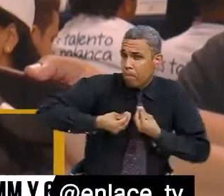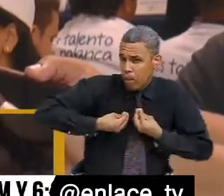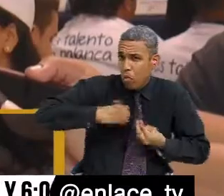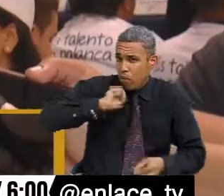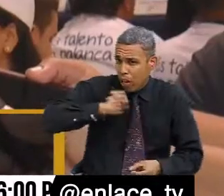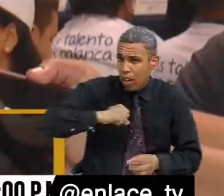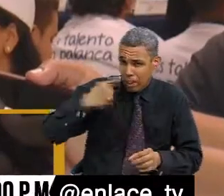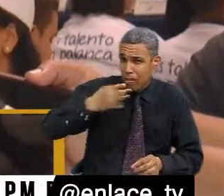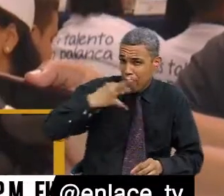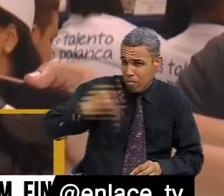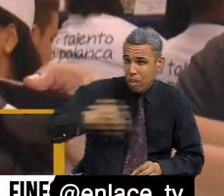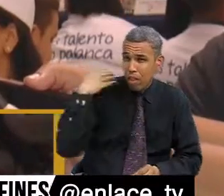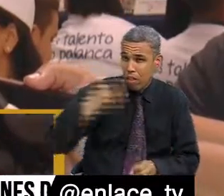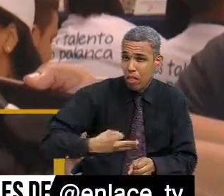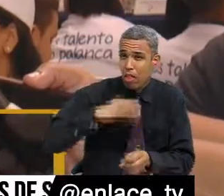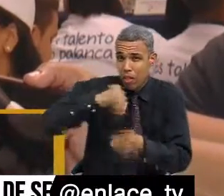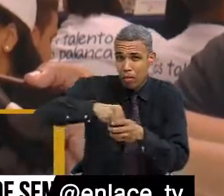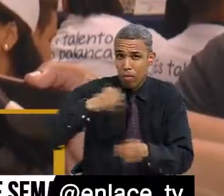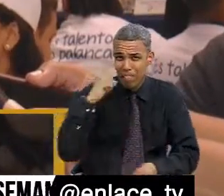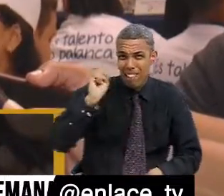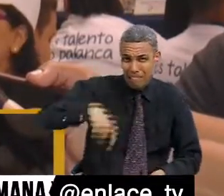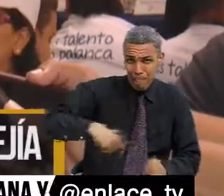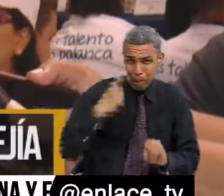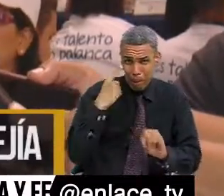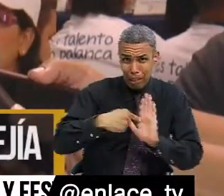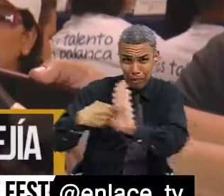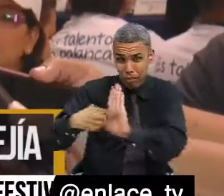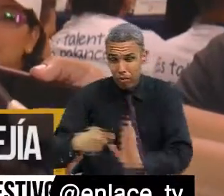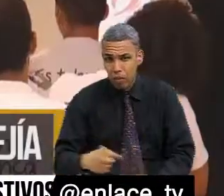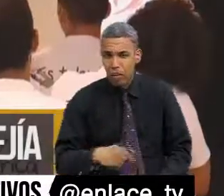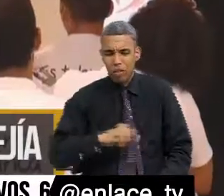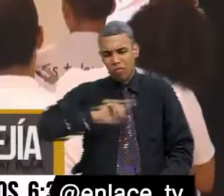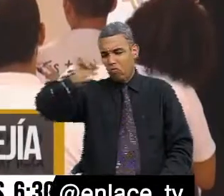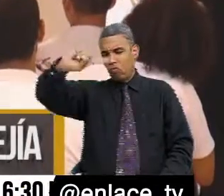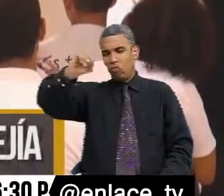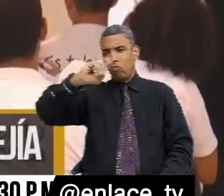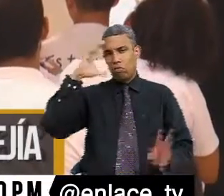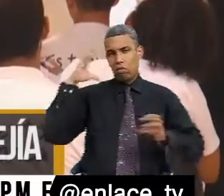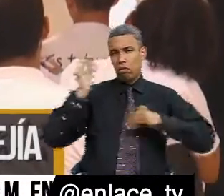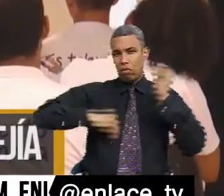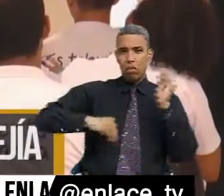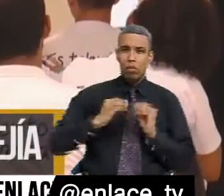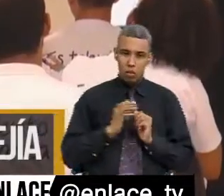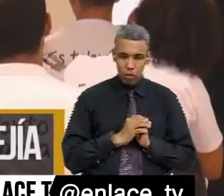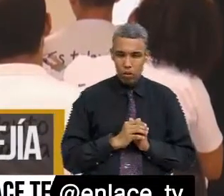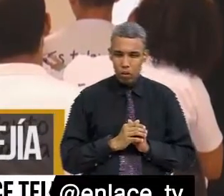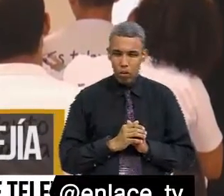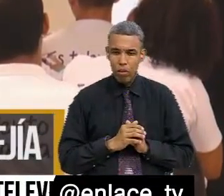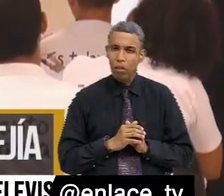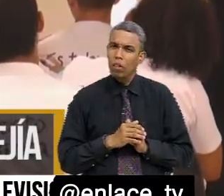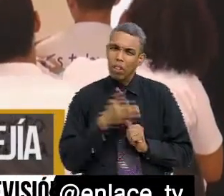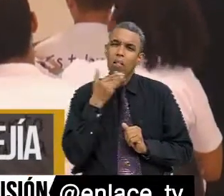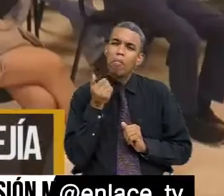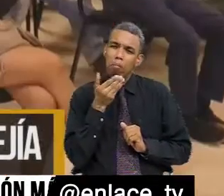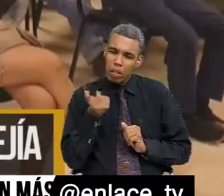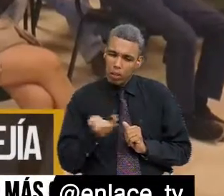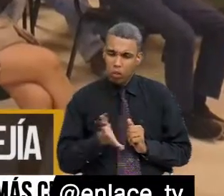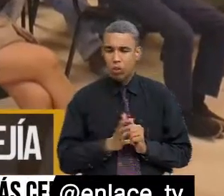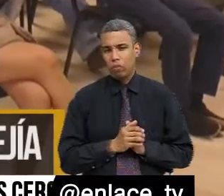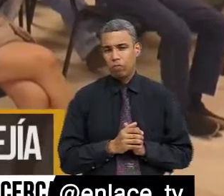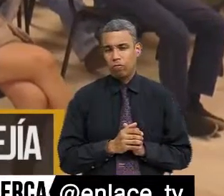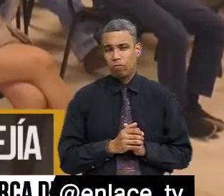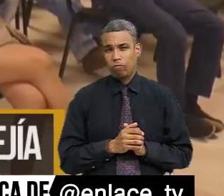combatir la intermediación ilegal del empleo en Barranca Bermeja. Queremos hacer un pacto por las buenas prácticas y para